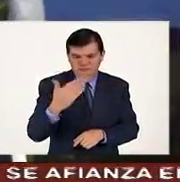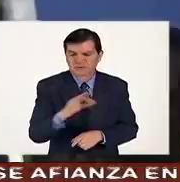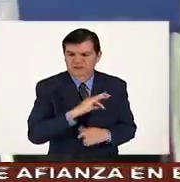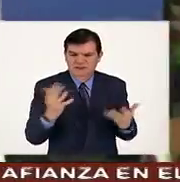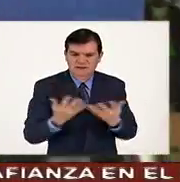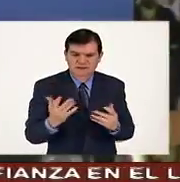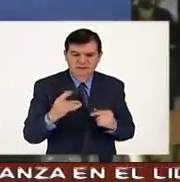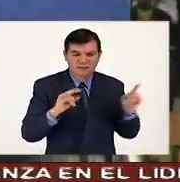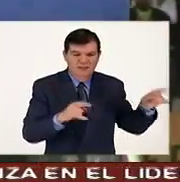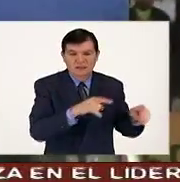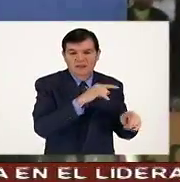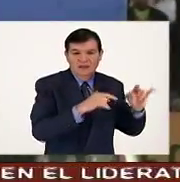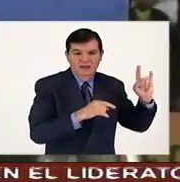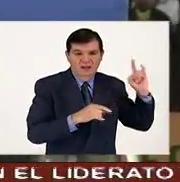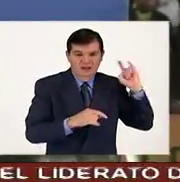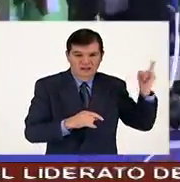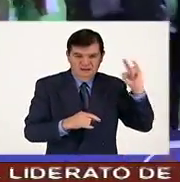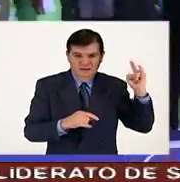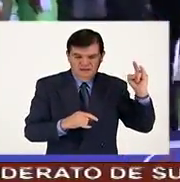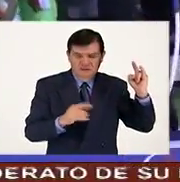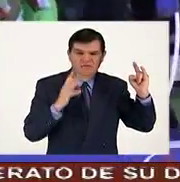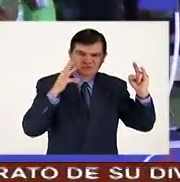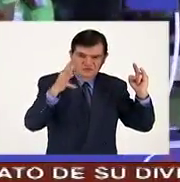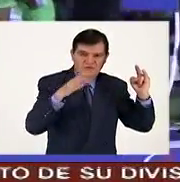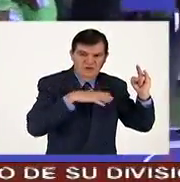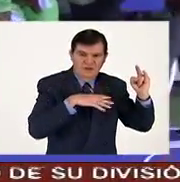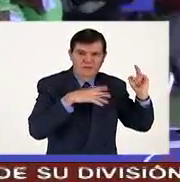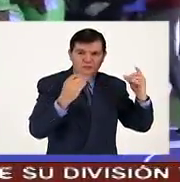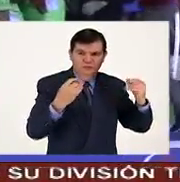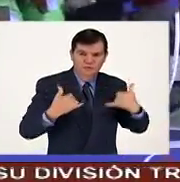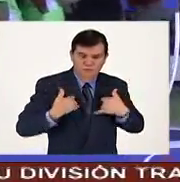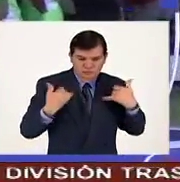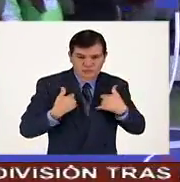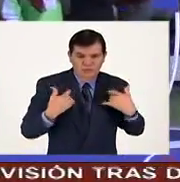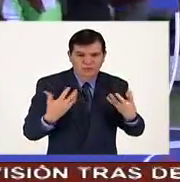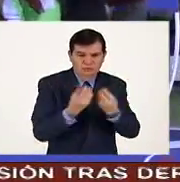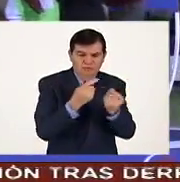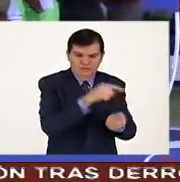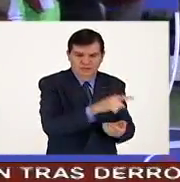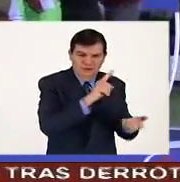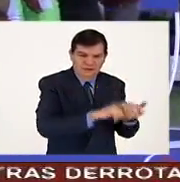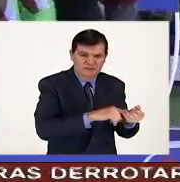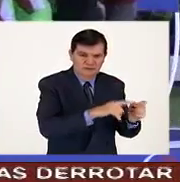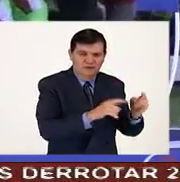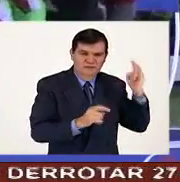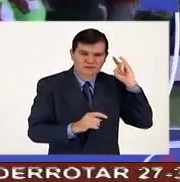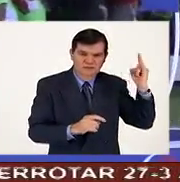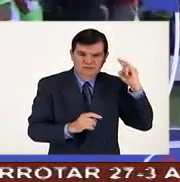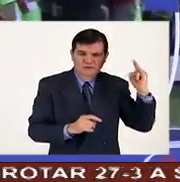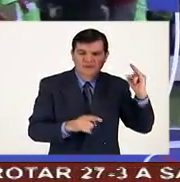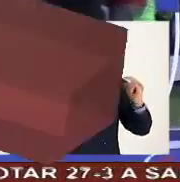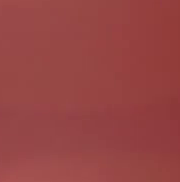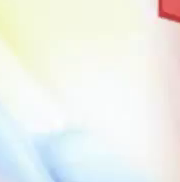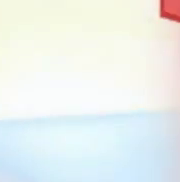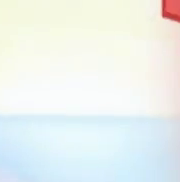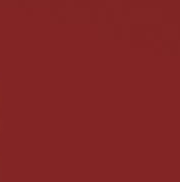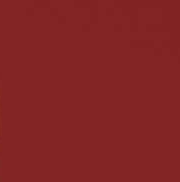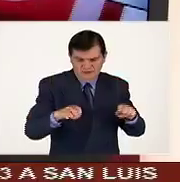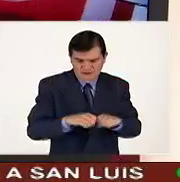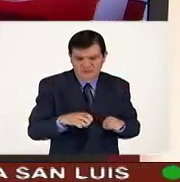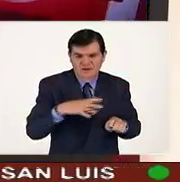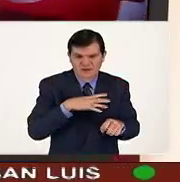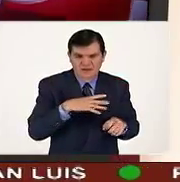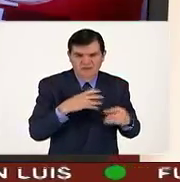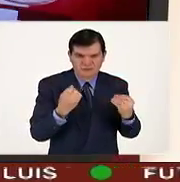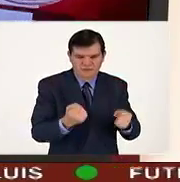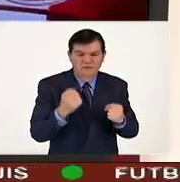por supuesto el Atlante, que ya tiene futuro, porque son muchos jóvenes los que están en los Potros de Hierro del Atlante, y con este equipo hay